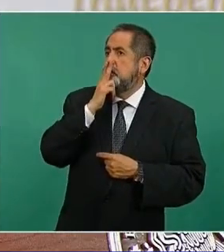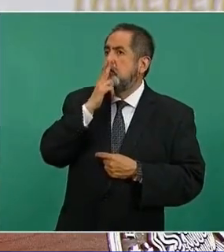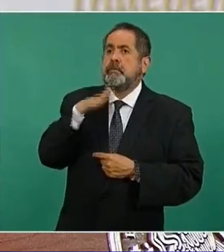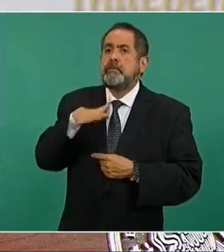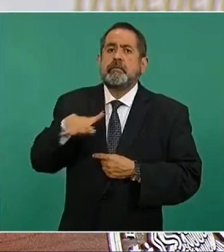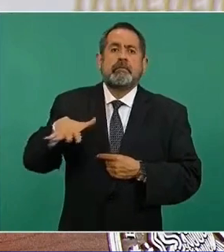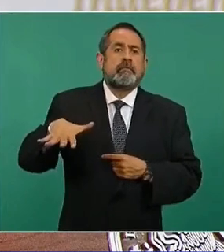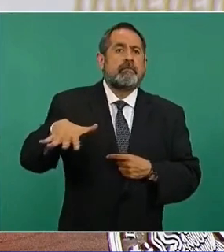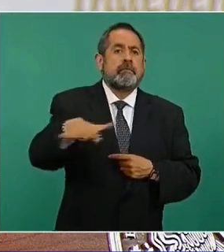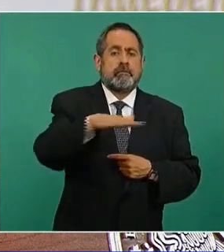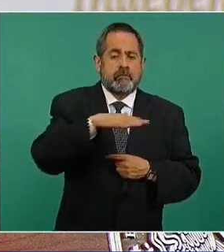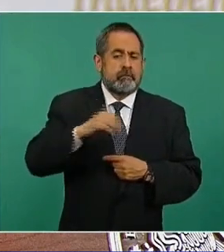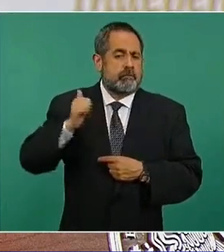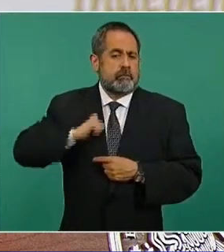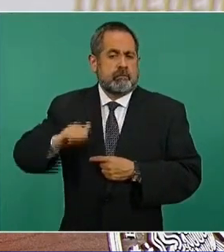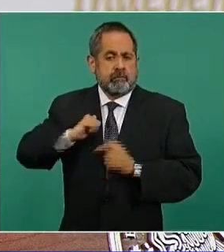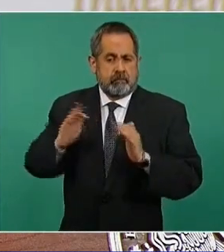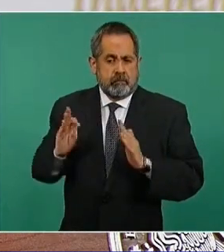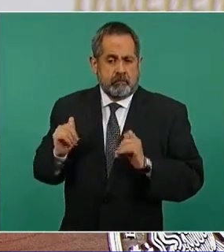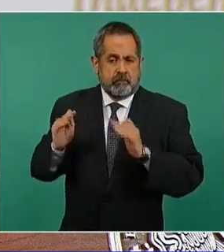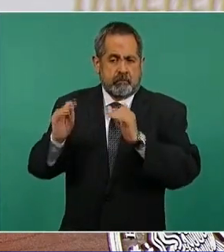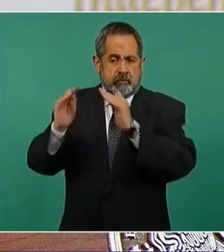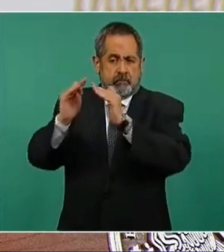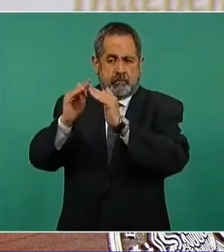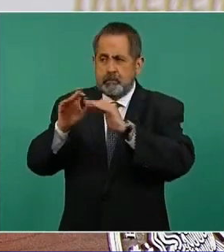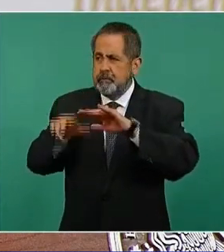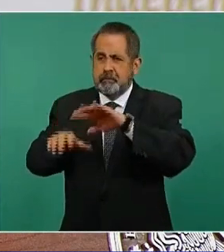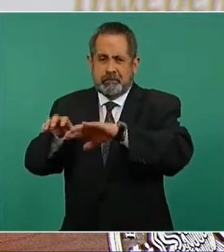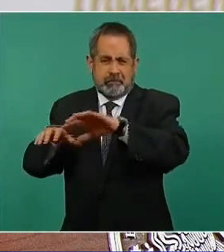de todas las zonas arqueológicas